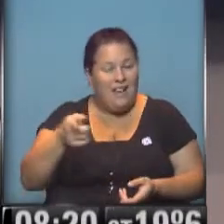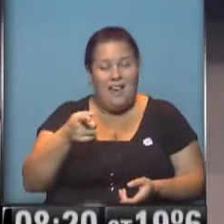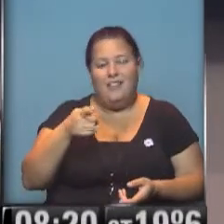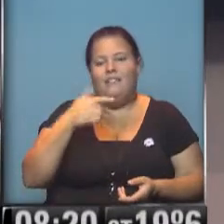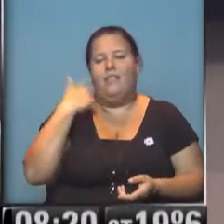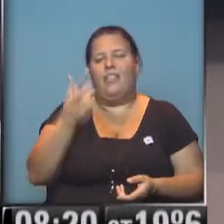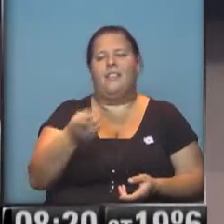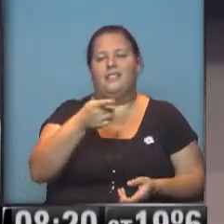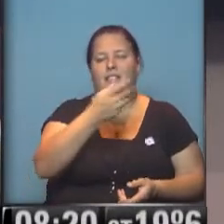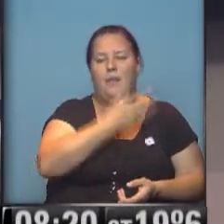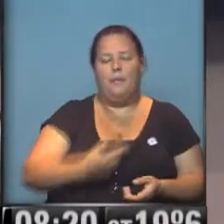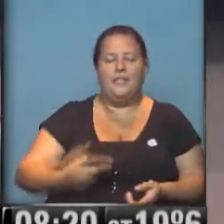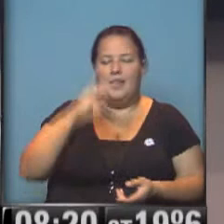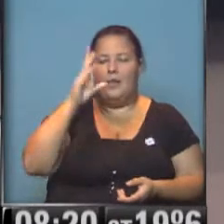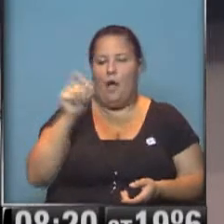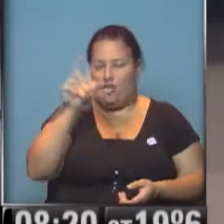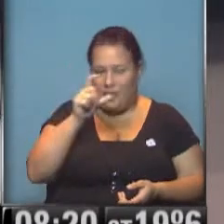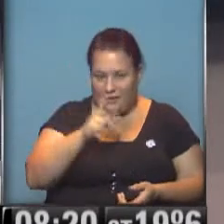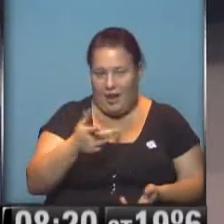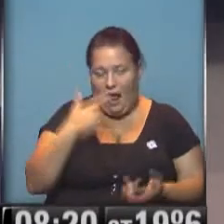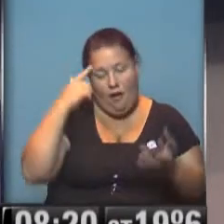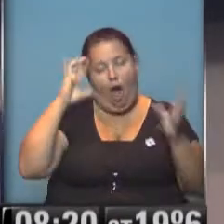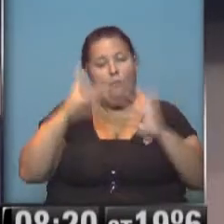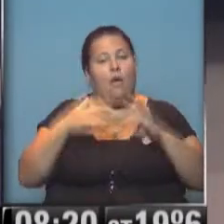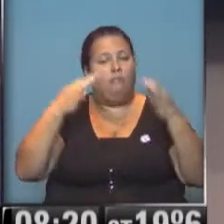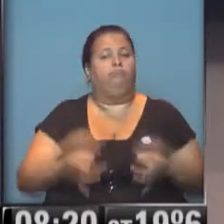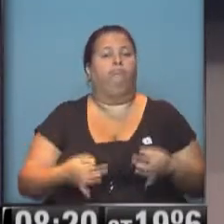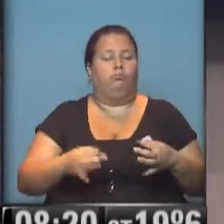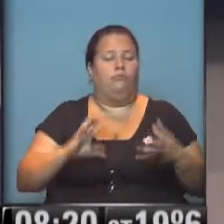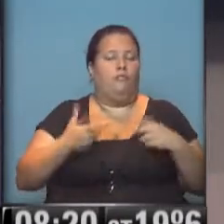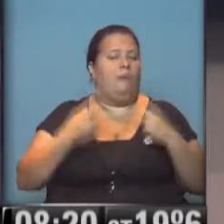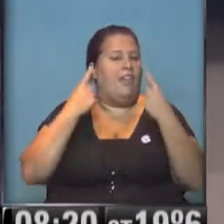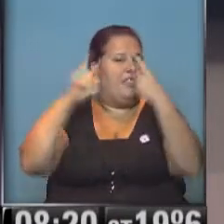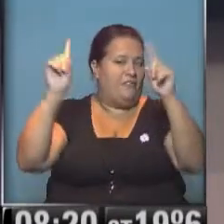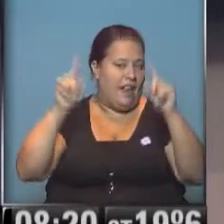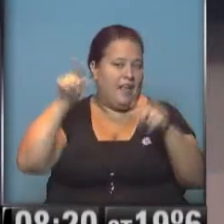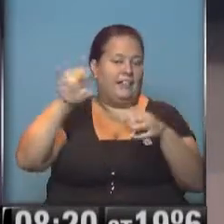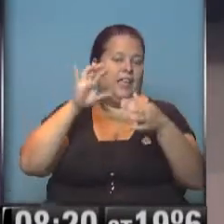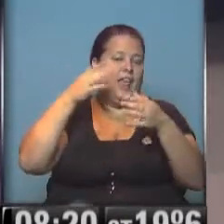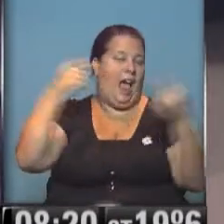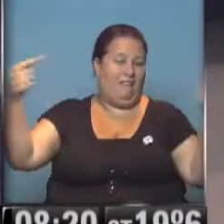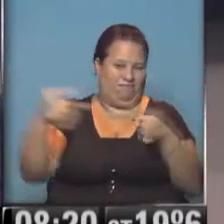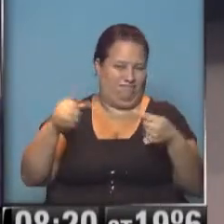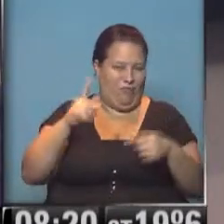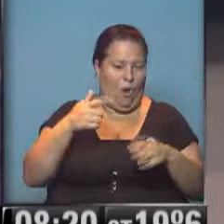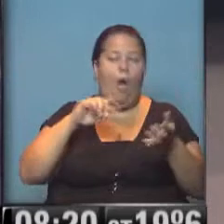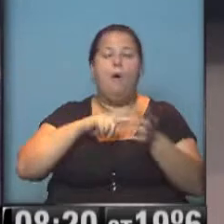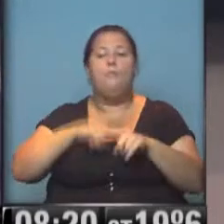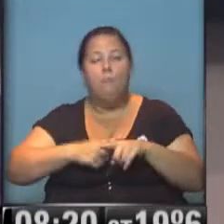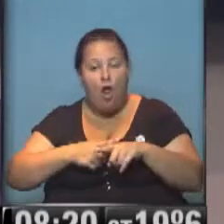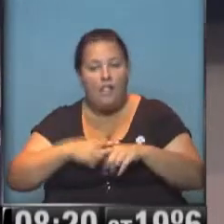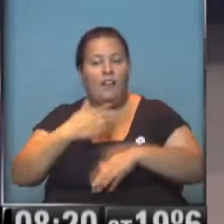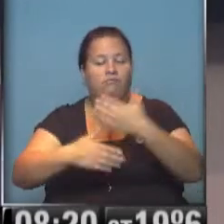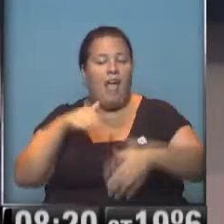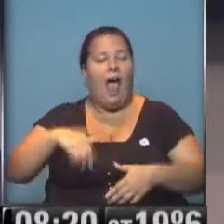planteando alejandro vanoli una postura absolutamente diferente absolutamente contraria y la política que se